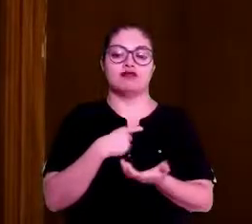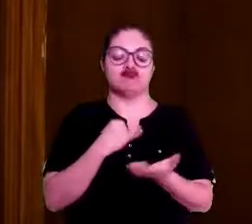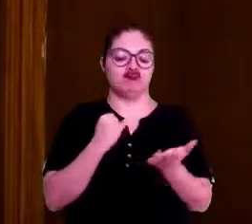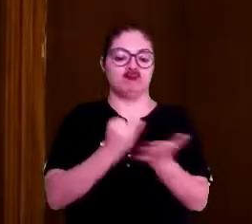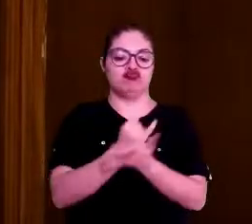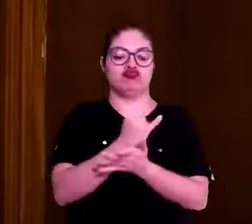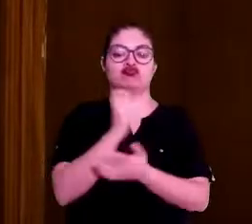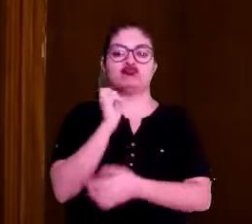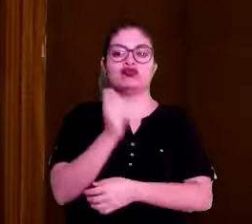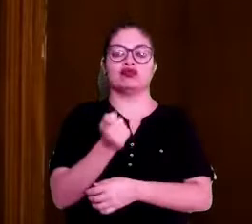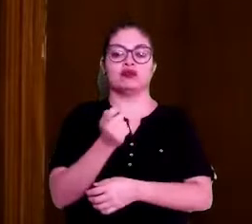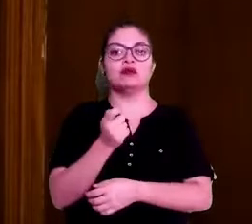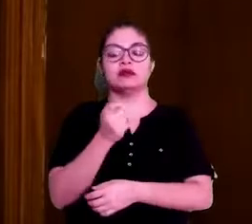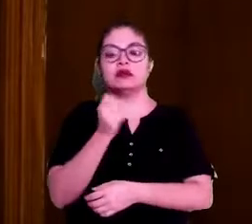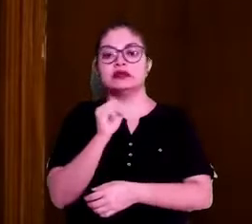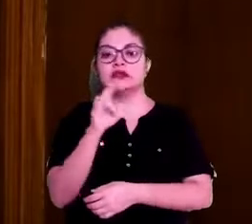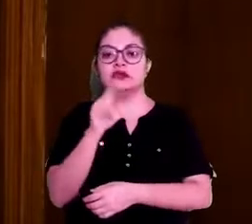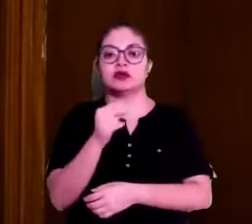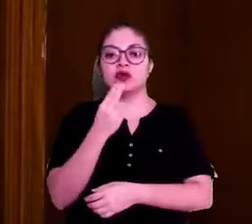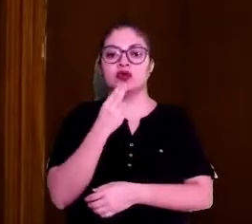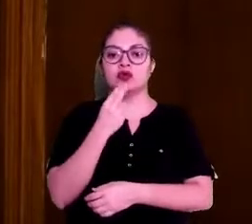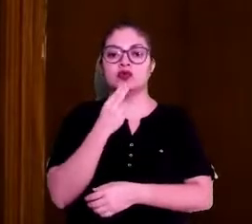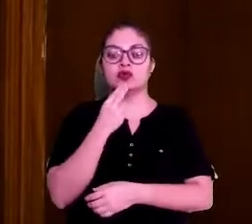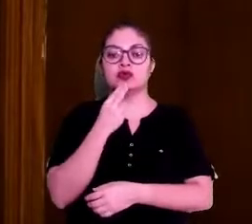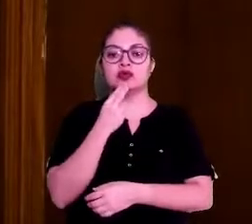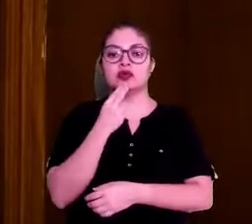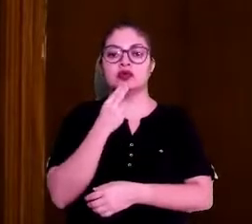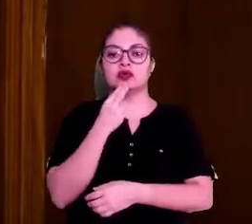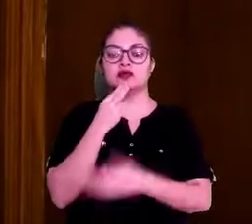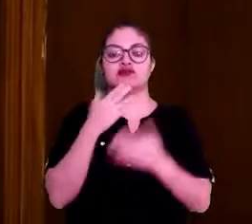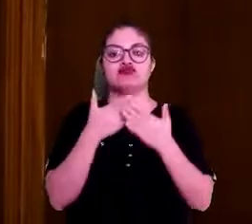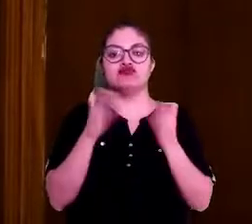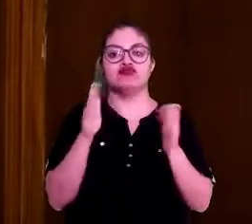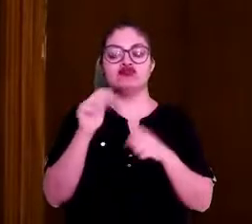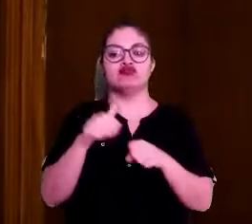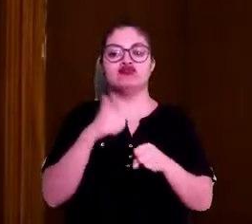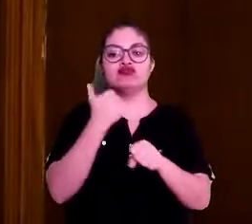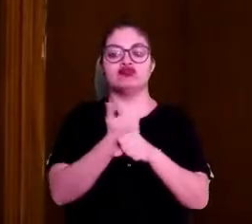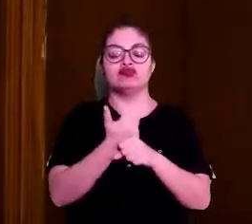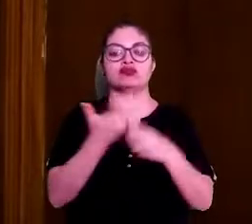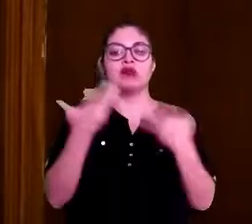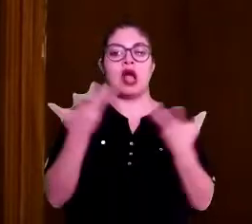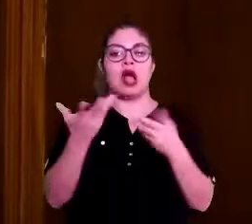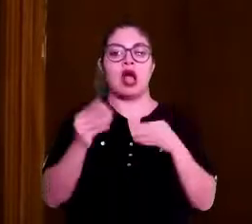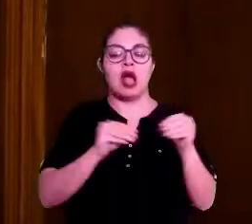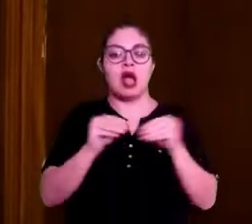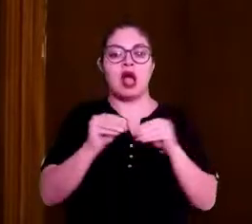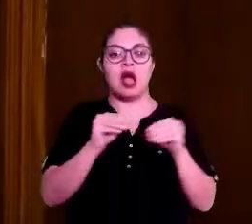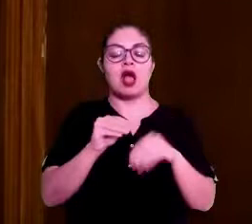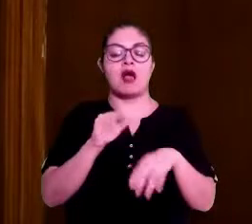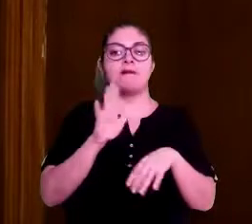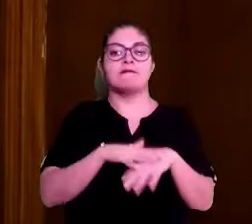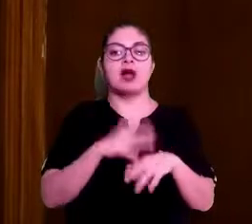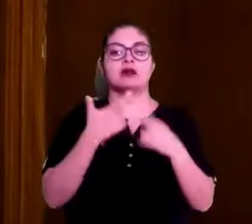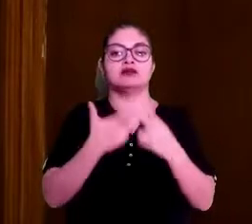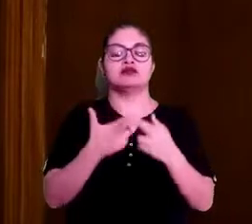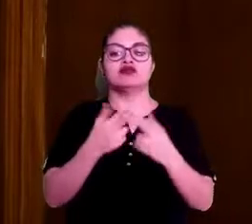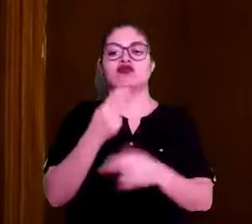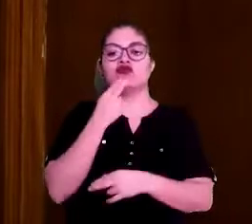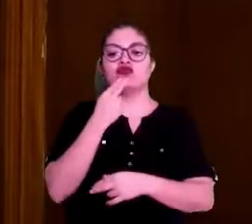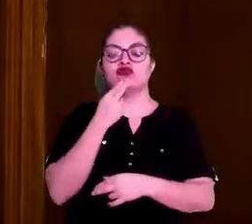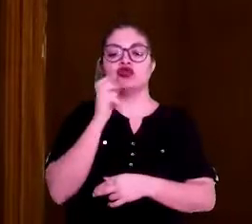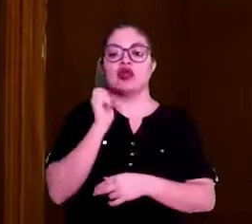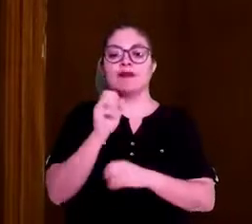determinación de la factibilidad de construcción, apertura, instalación, operación, ampliación o funcionamiento de